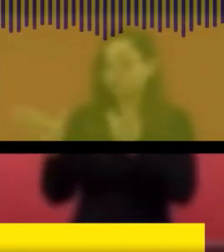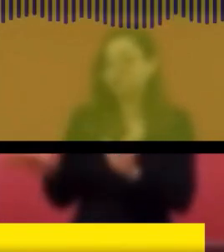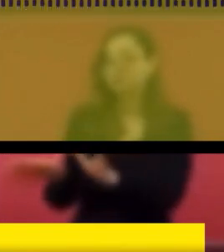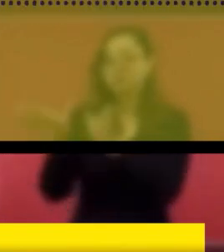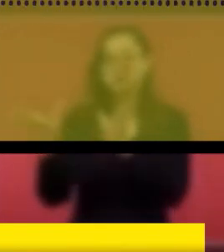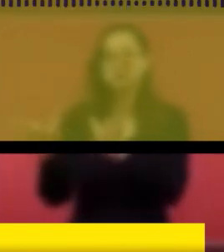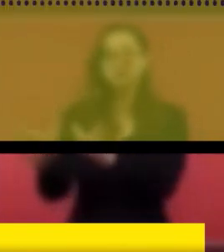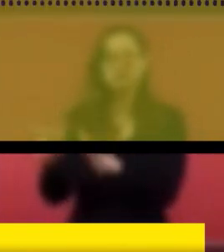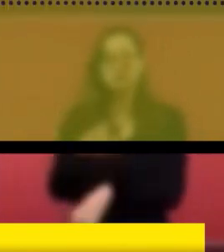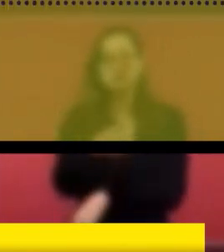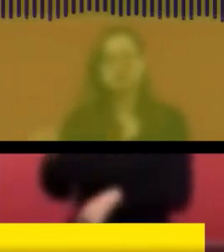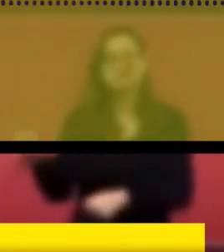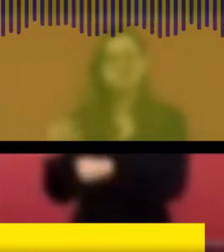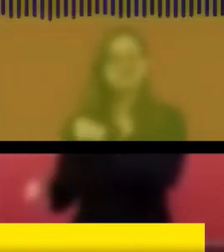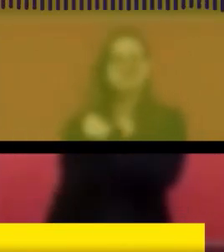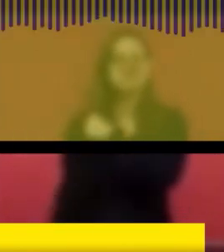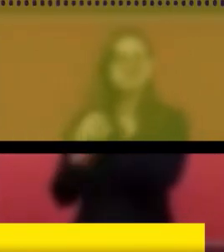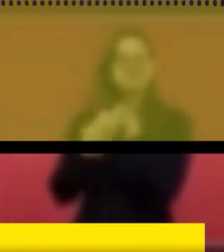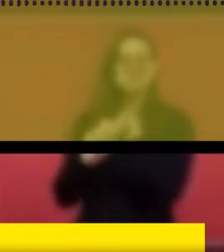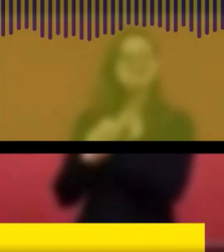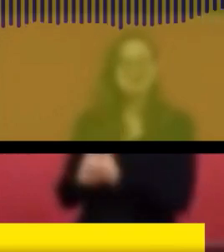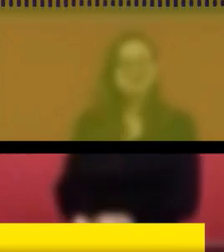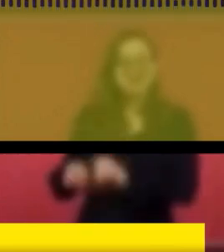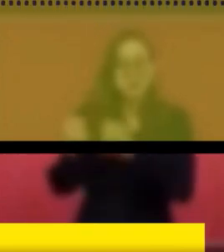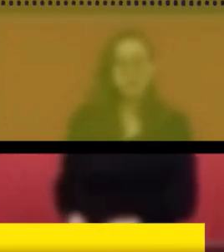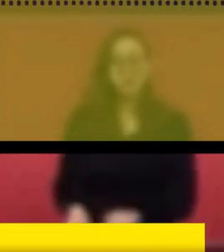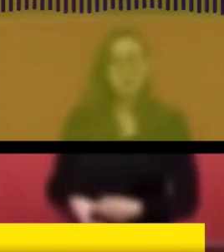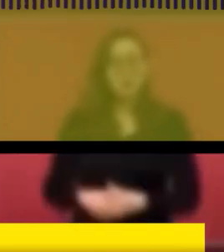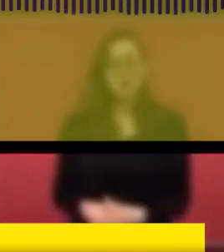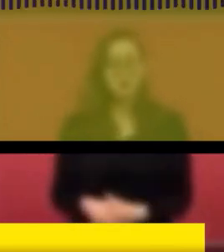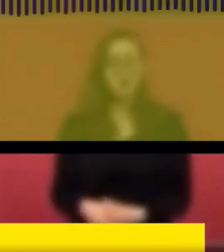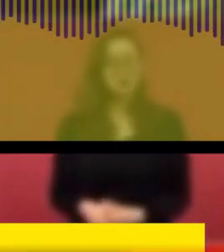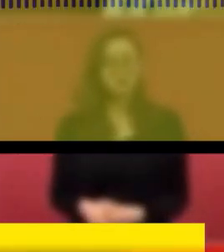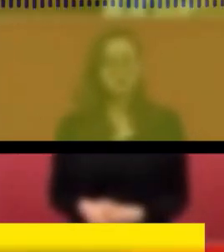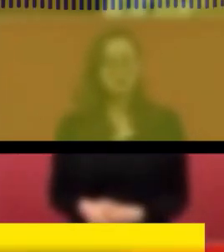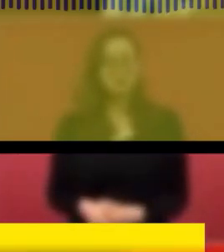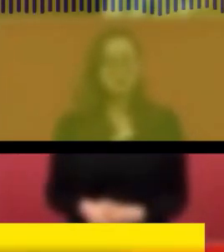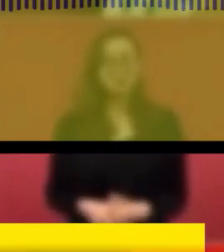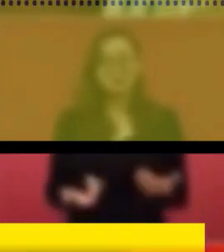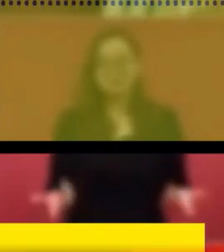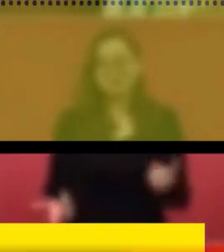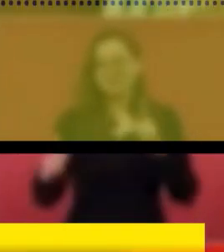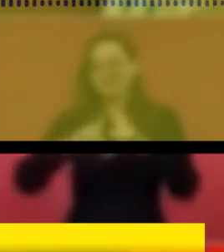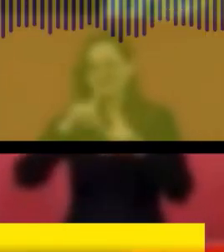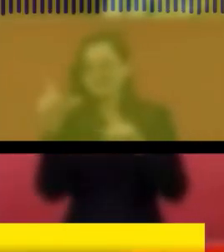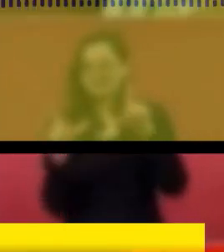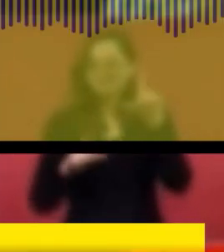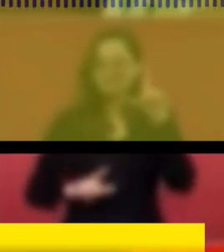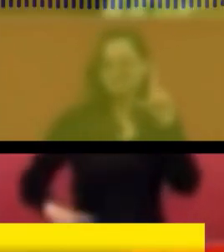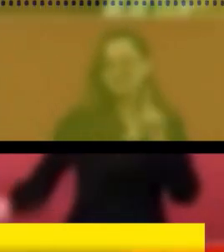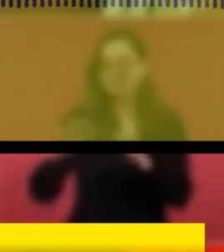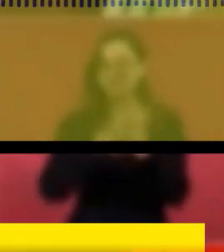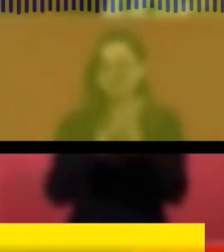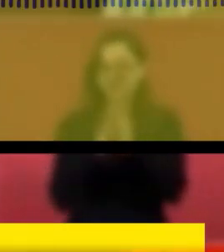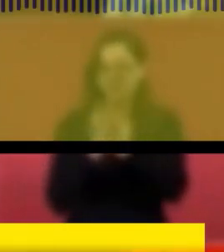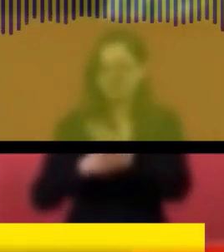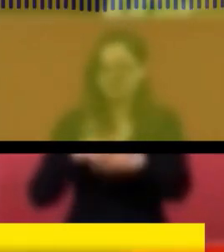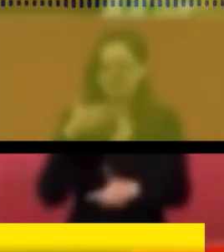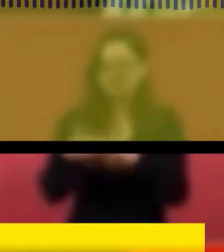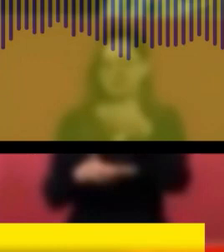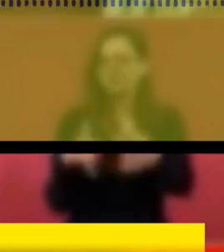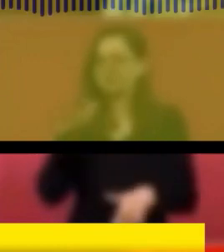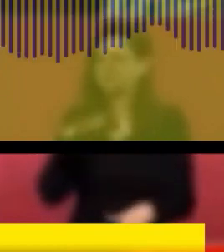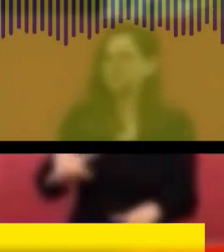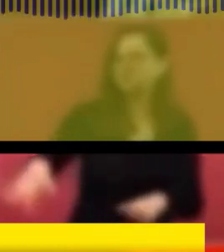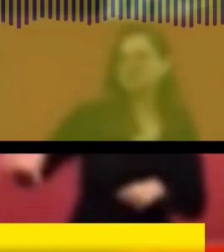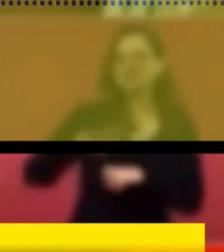crece el nivel de desaprobación entre pobres y ricos y medios. Él fue uno de los grandes propulsores e impulsores